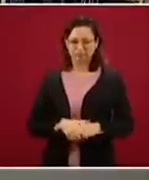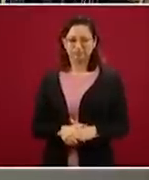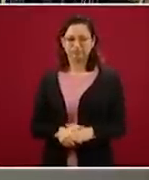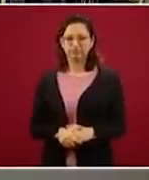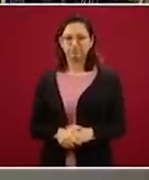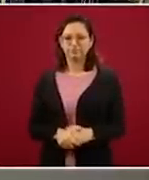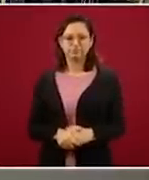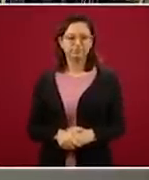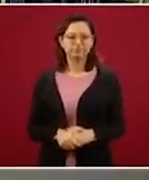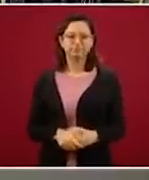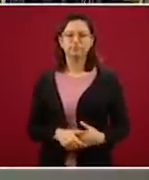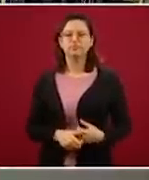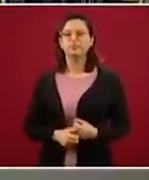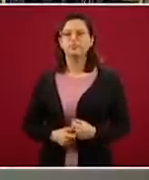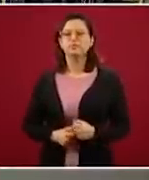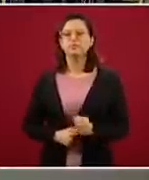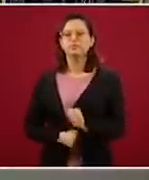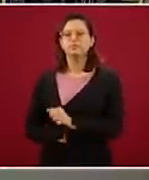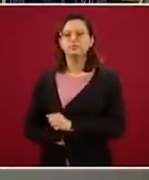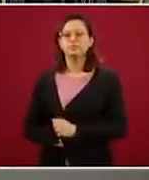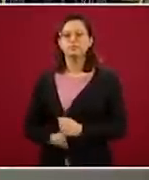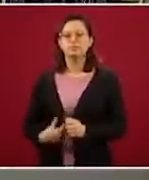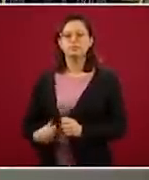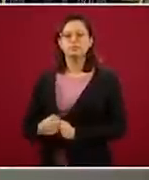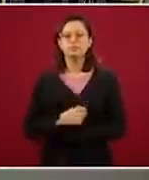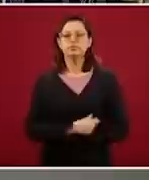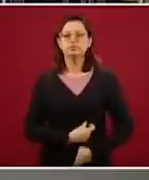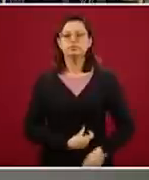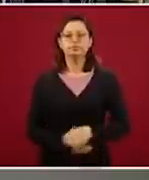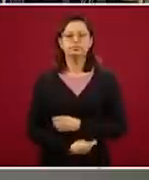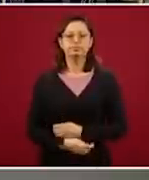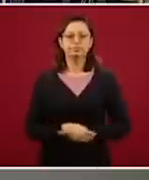Bueno, el primero, depósitos, solamente de los